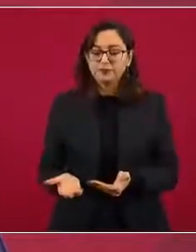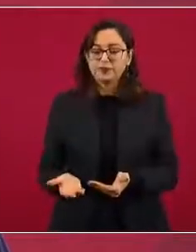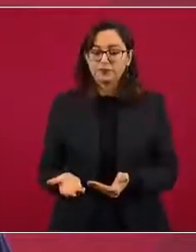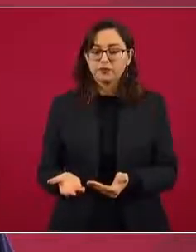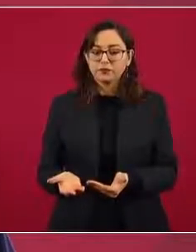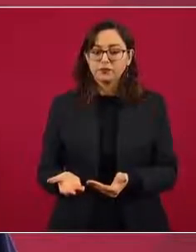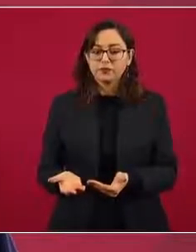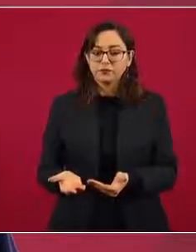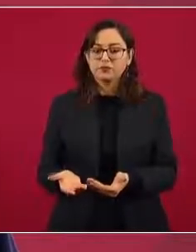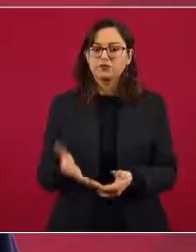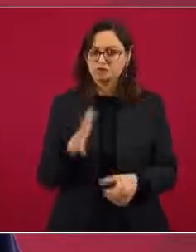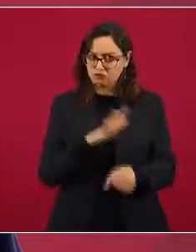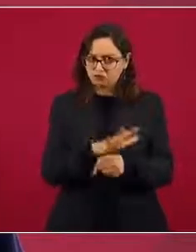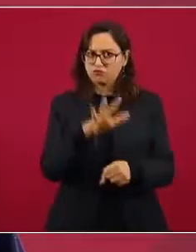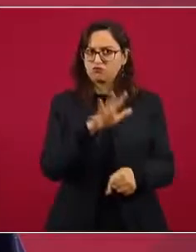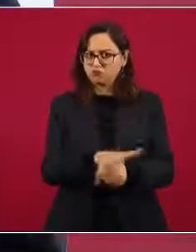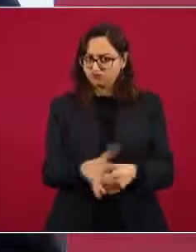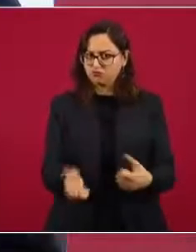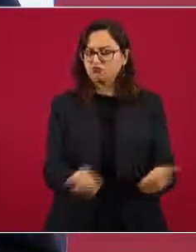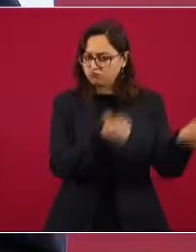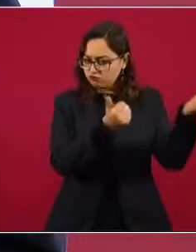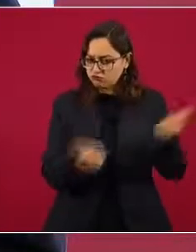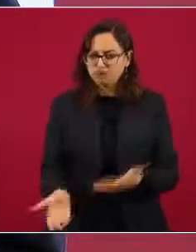cantidades suficientes.